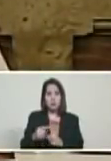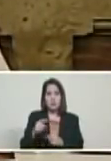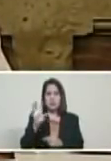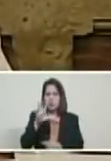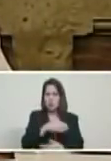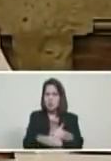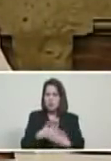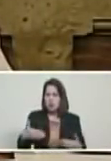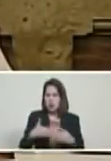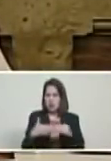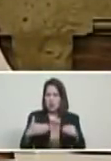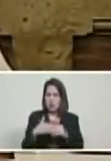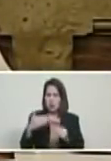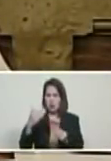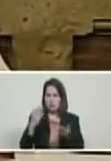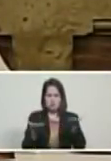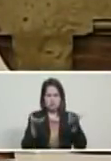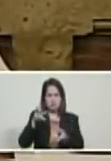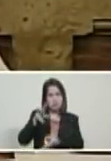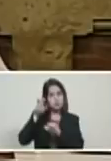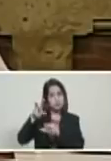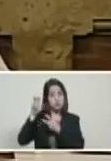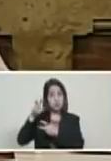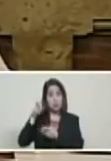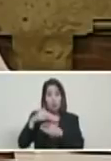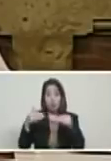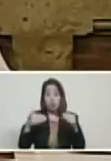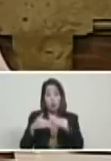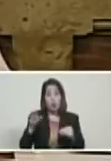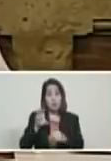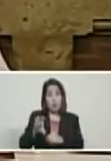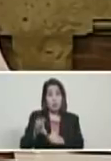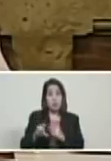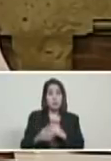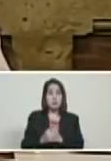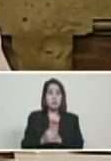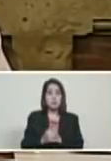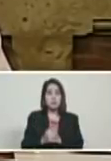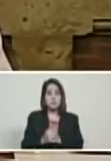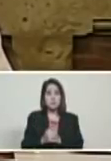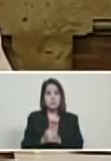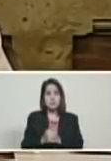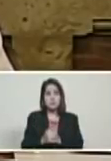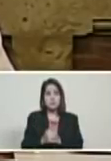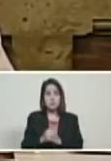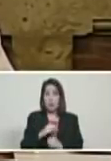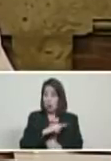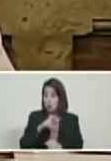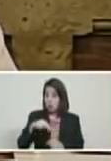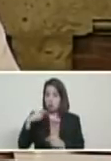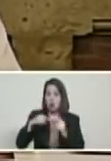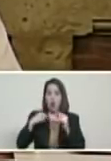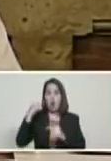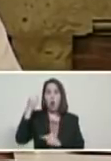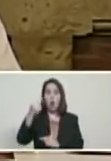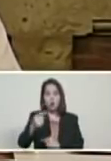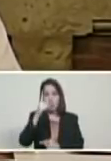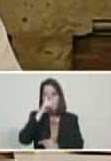medida bajista el ingreso en oro para el país. Y así nosotros vamos a seguir el próximo año.